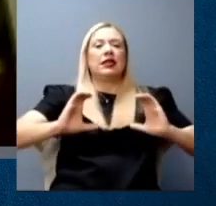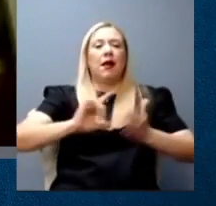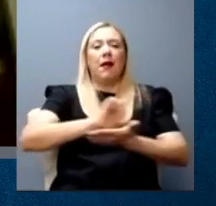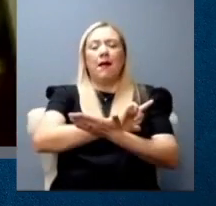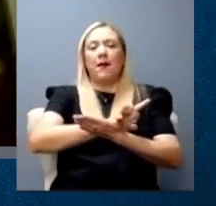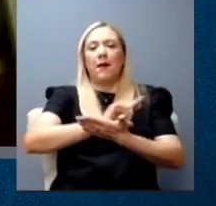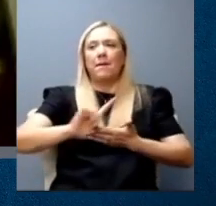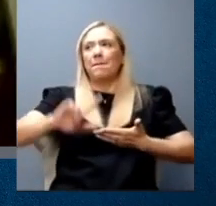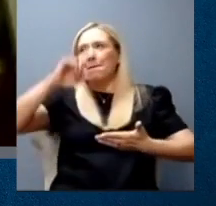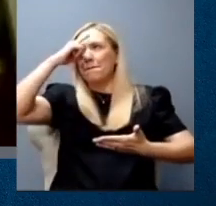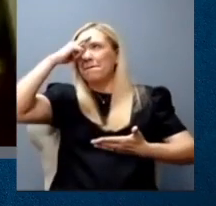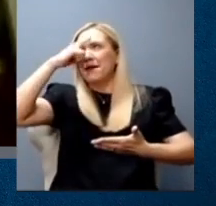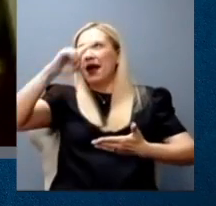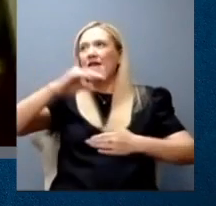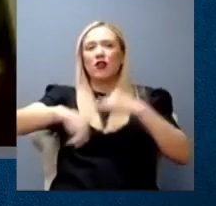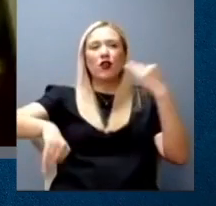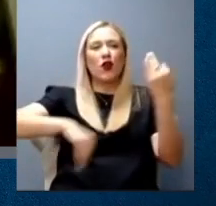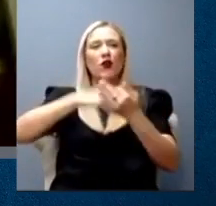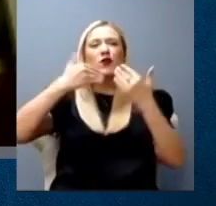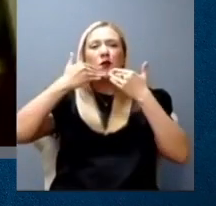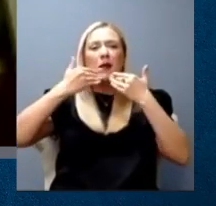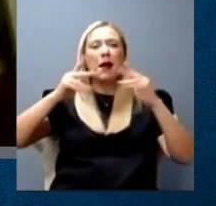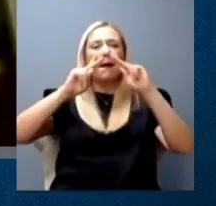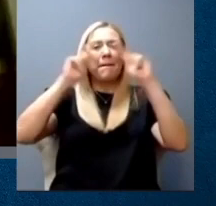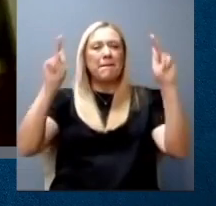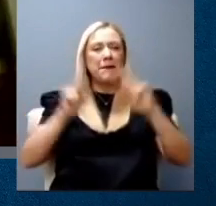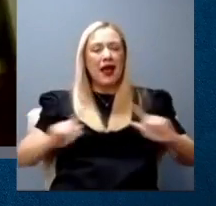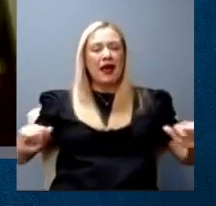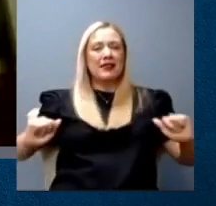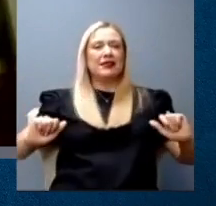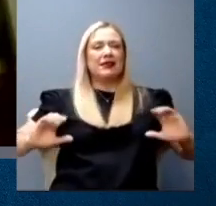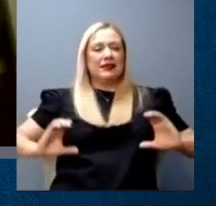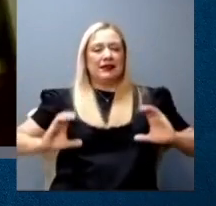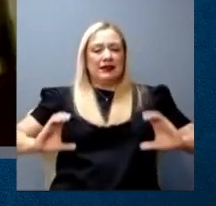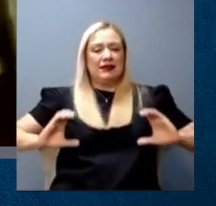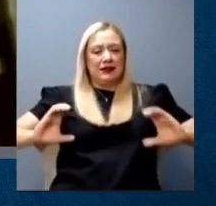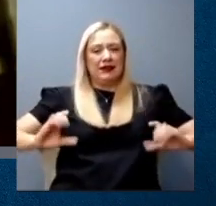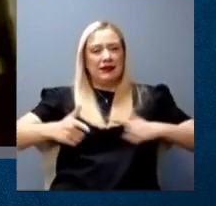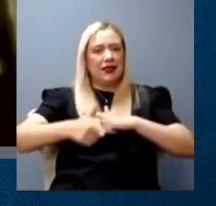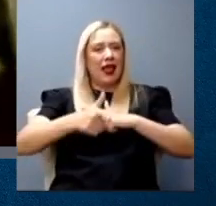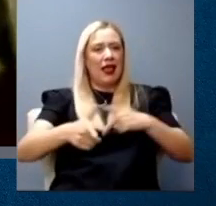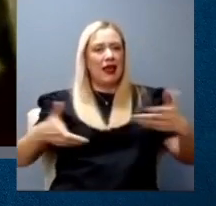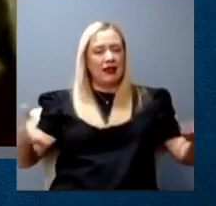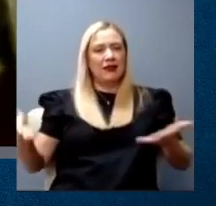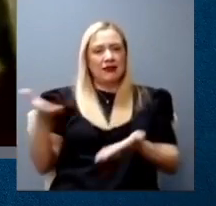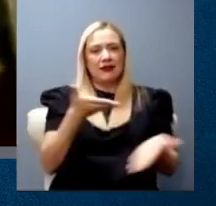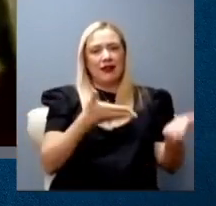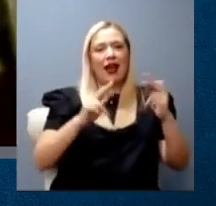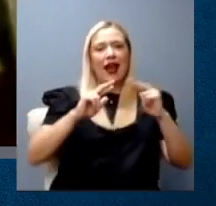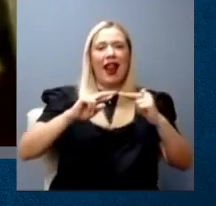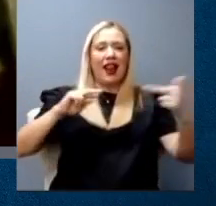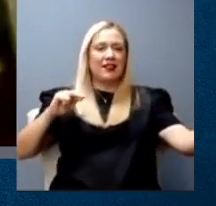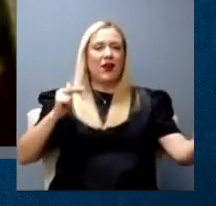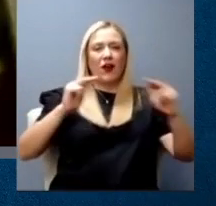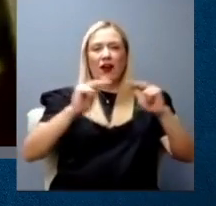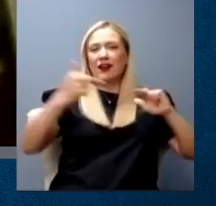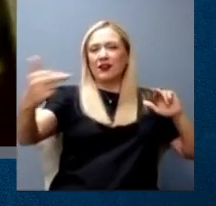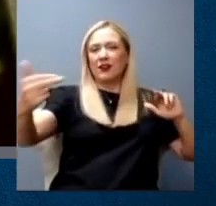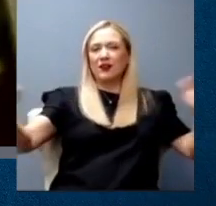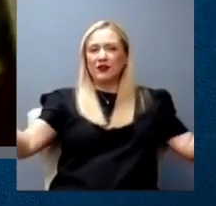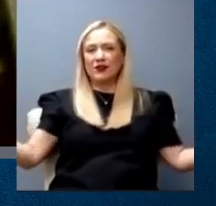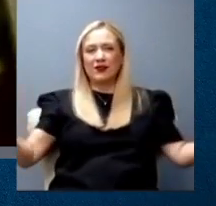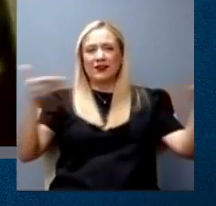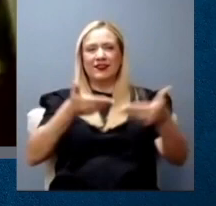internacionales. Pero que para conseguir el mantenimiento de la paz y seguridad internacionales es necesario construirlo